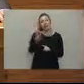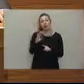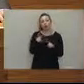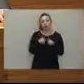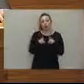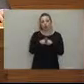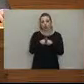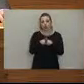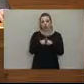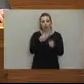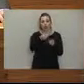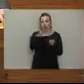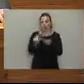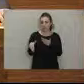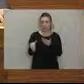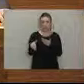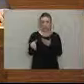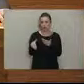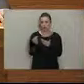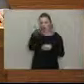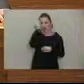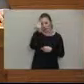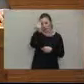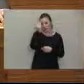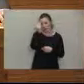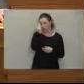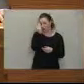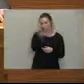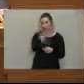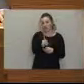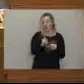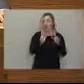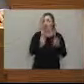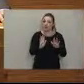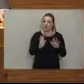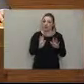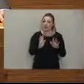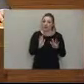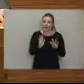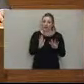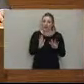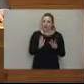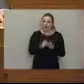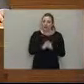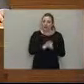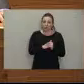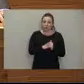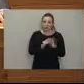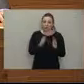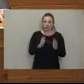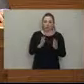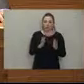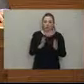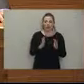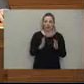consumados los despedidos. No creemos que eso sea así. Y como no damos por eso consumados, seguimos, como si fuese un hecho consumado,